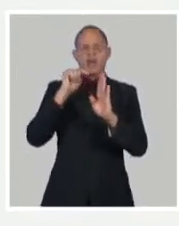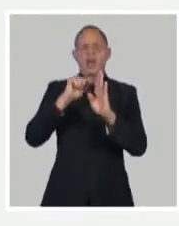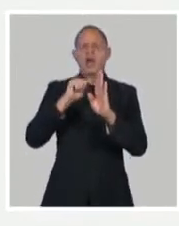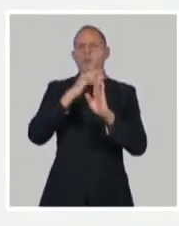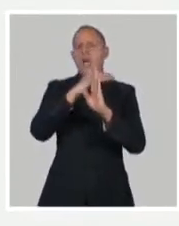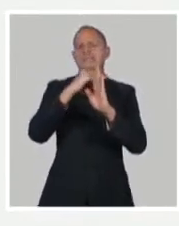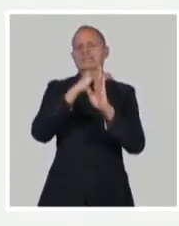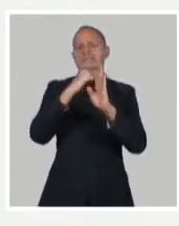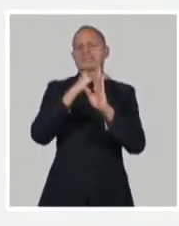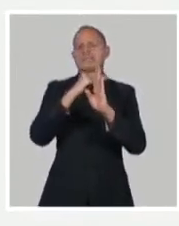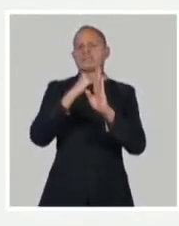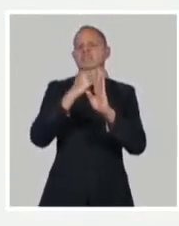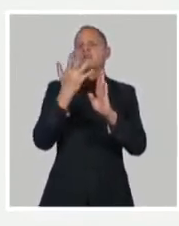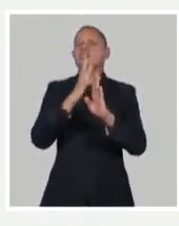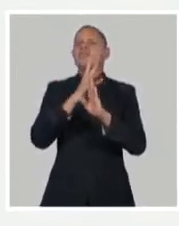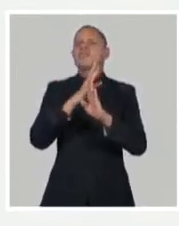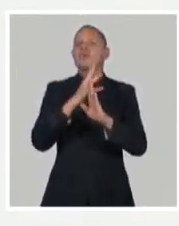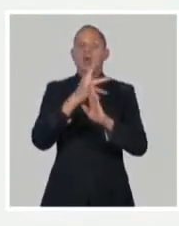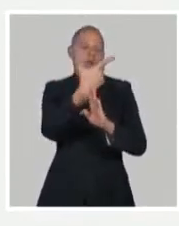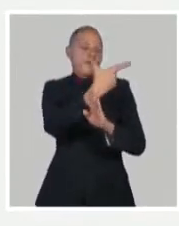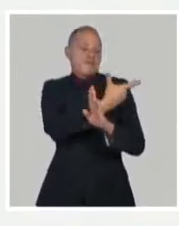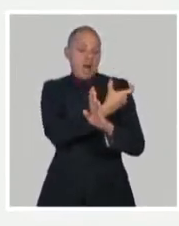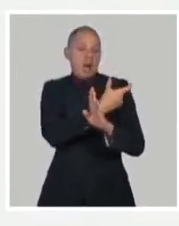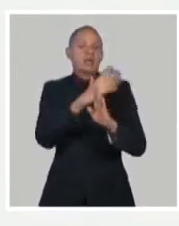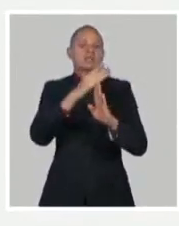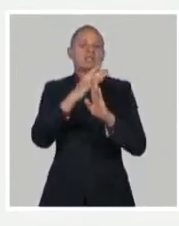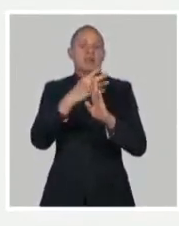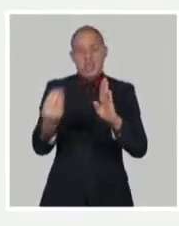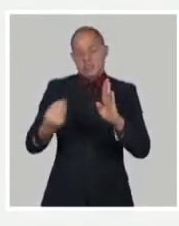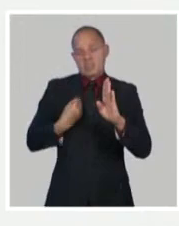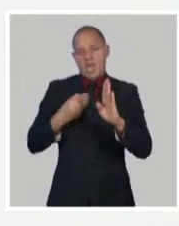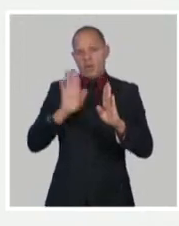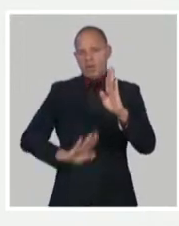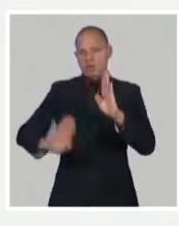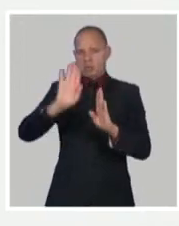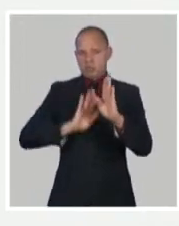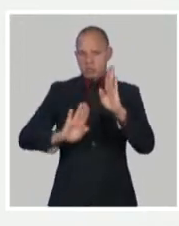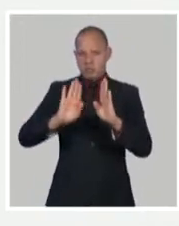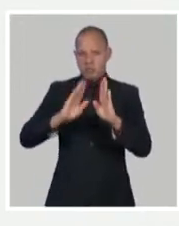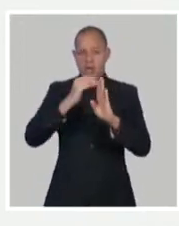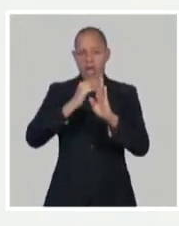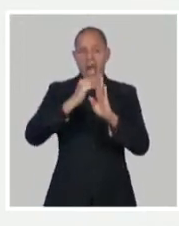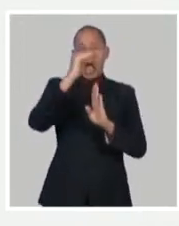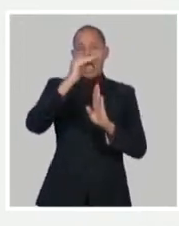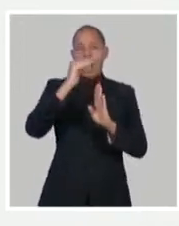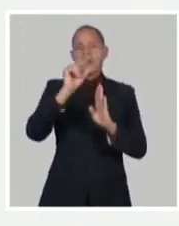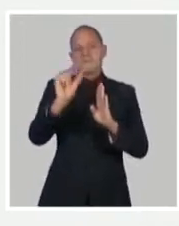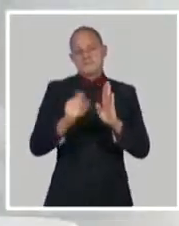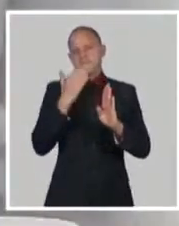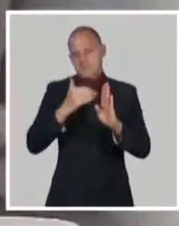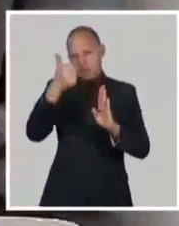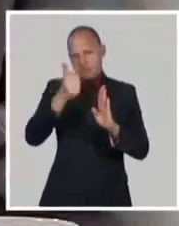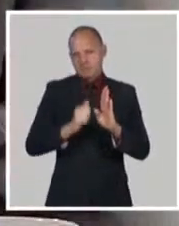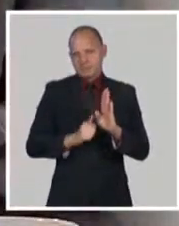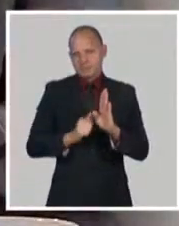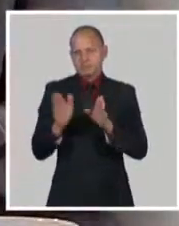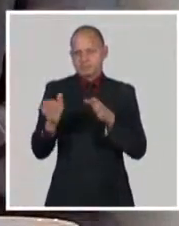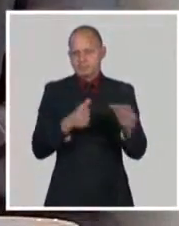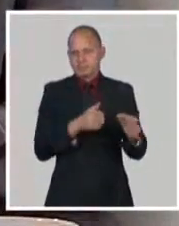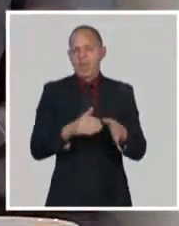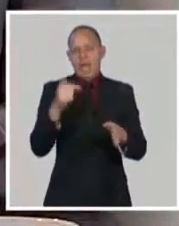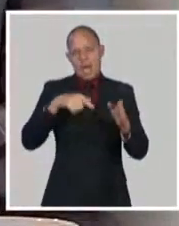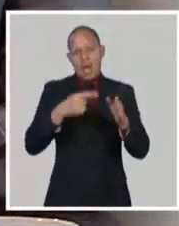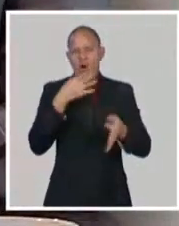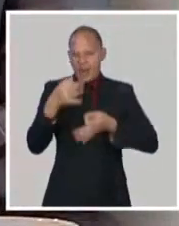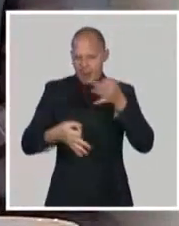parte de arriba, donde están las personas que mejor han respondido. Entonces, bueno, vamos a ver dónde estamos en Soberana 01 con respecto